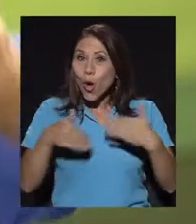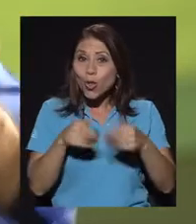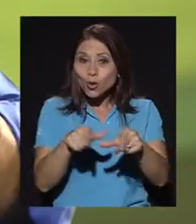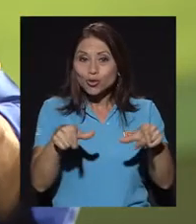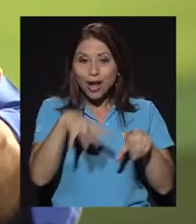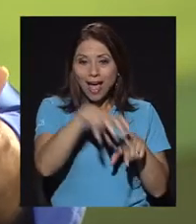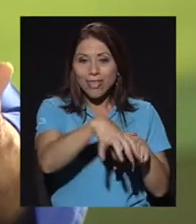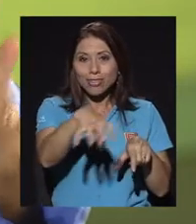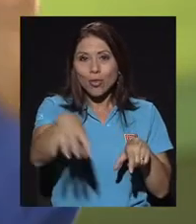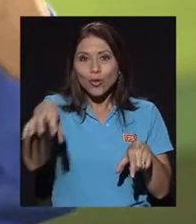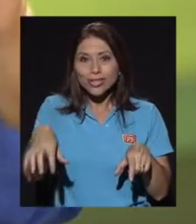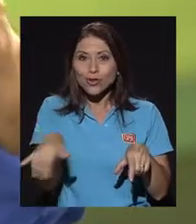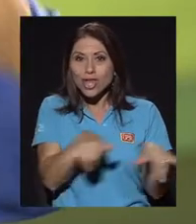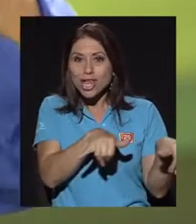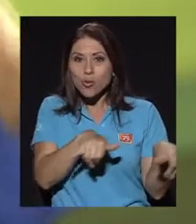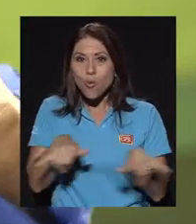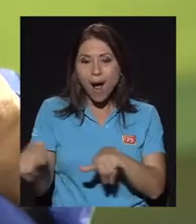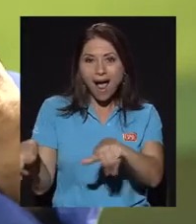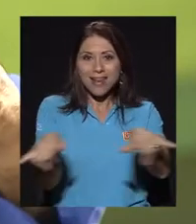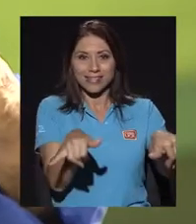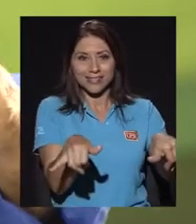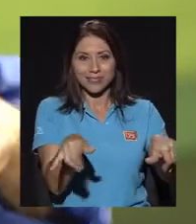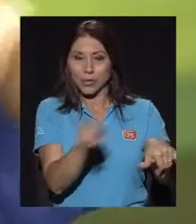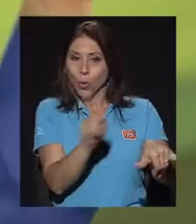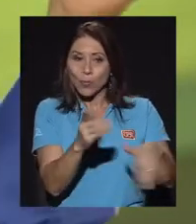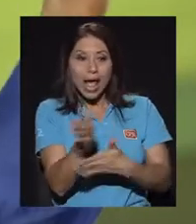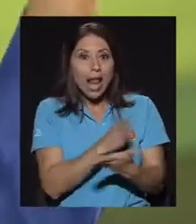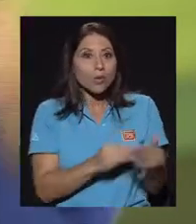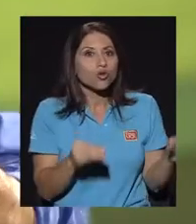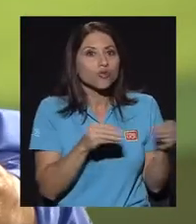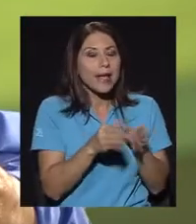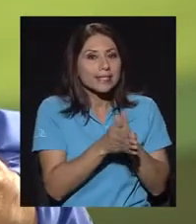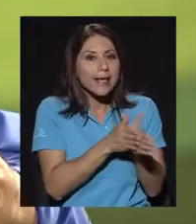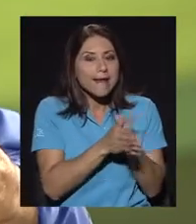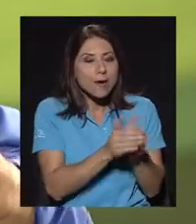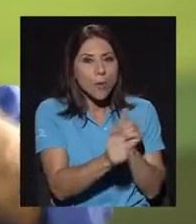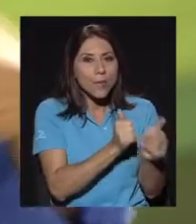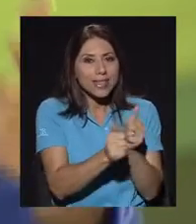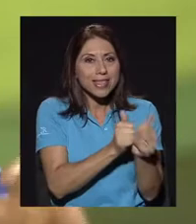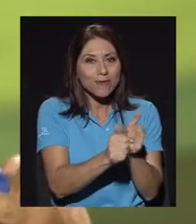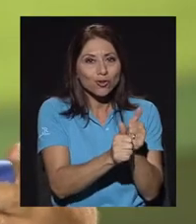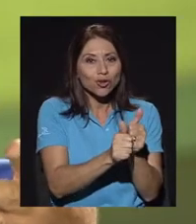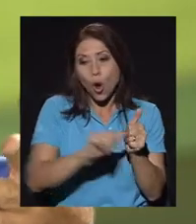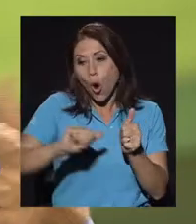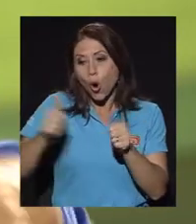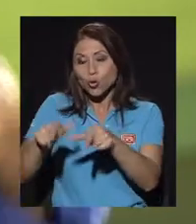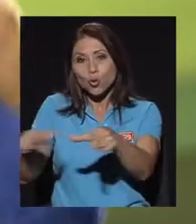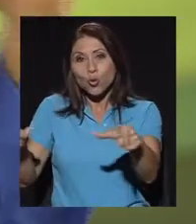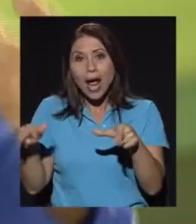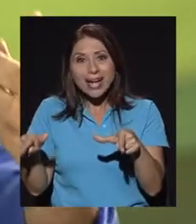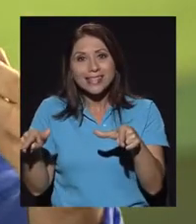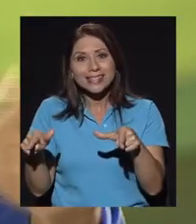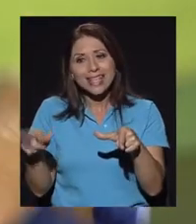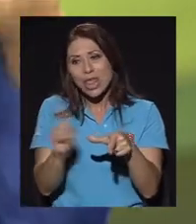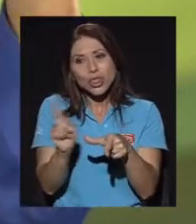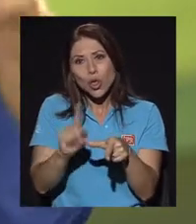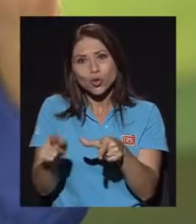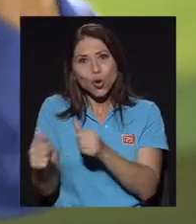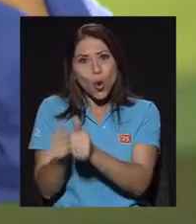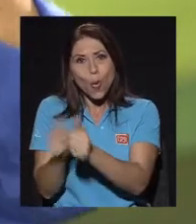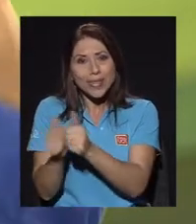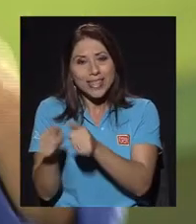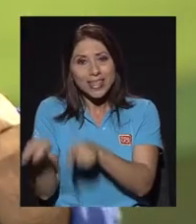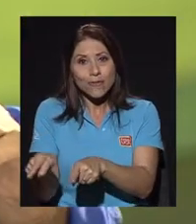hay cantones que son muy competitivos y hay muchos cantones que son muy poco competitivos, pero